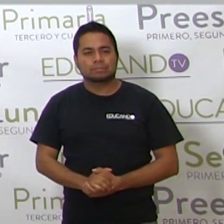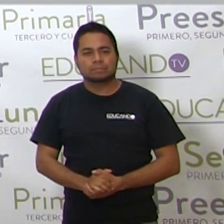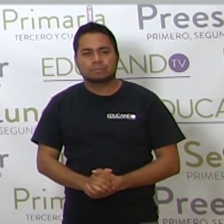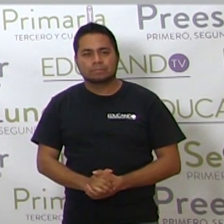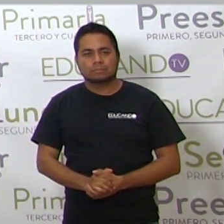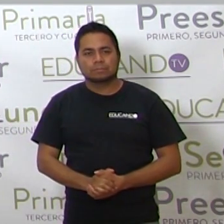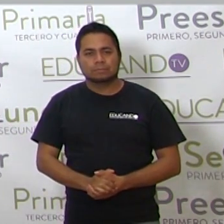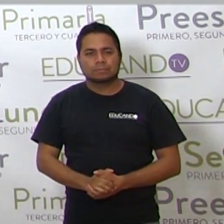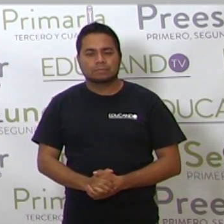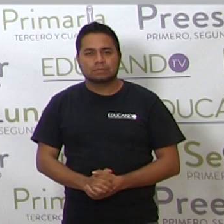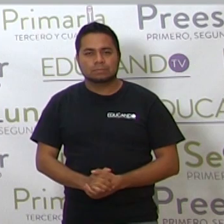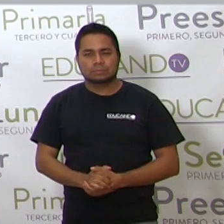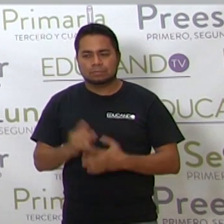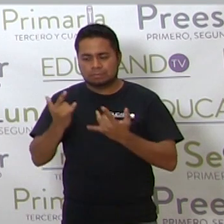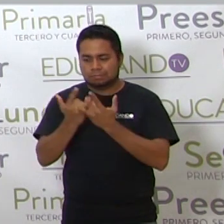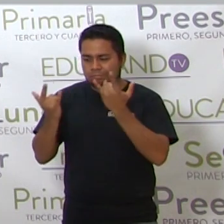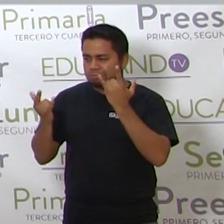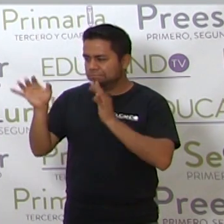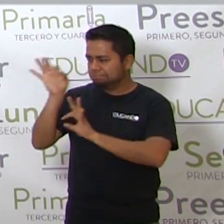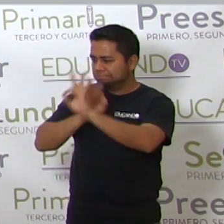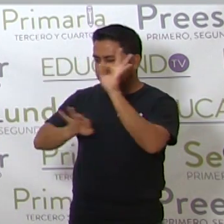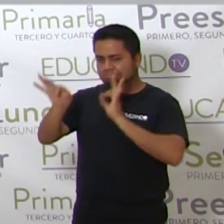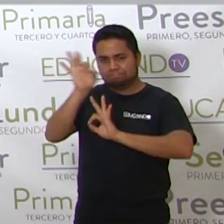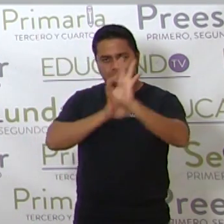elegir una historia